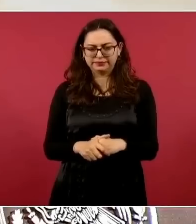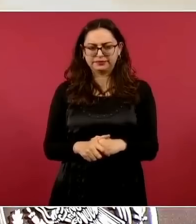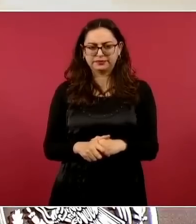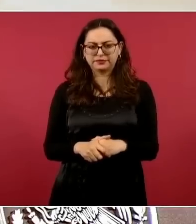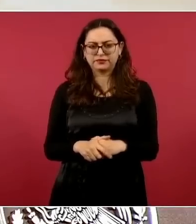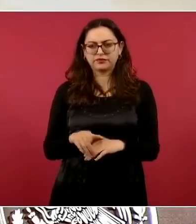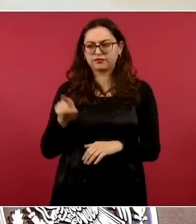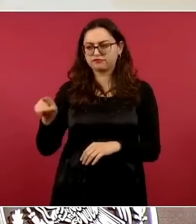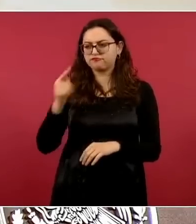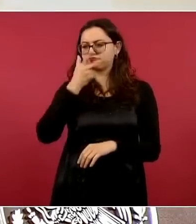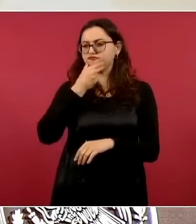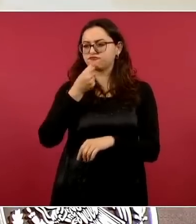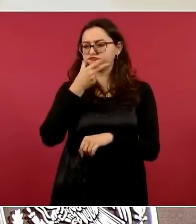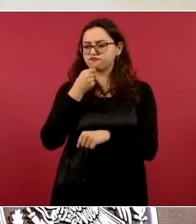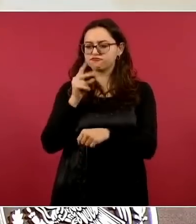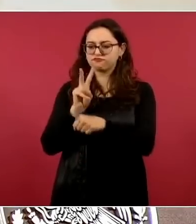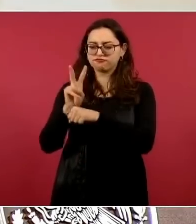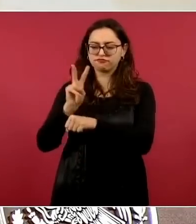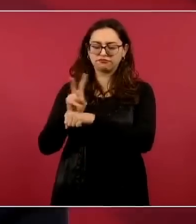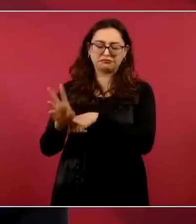Se fue a España.